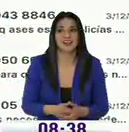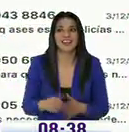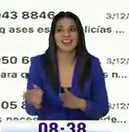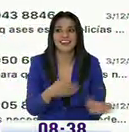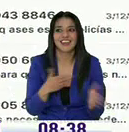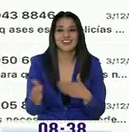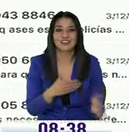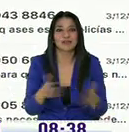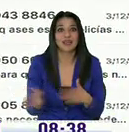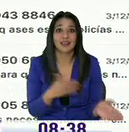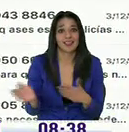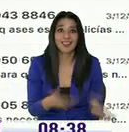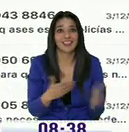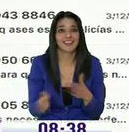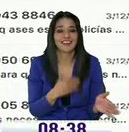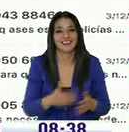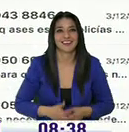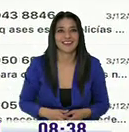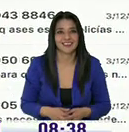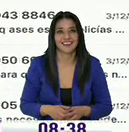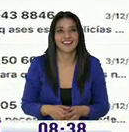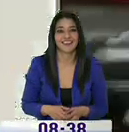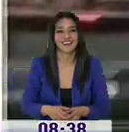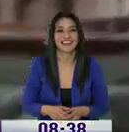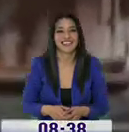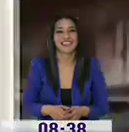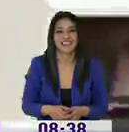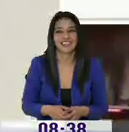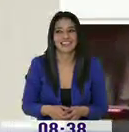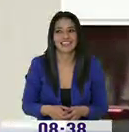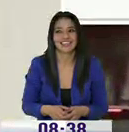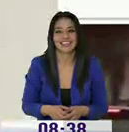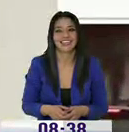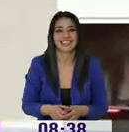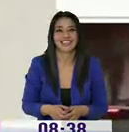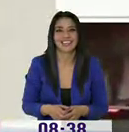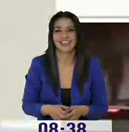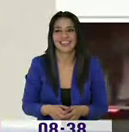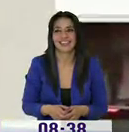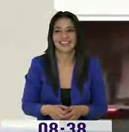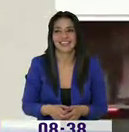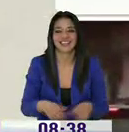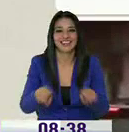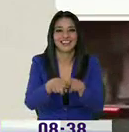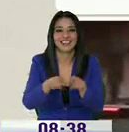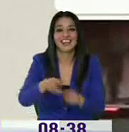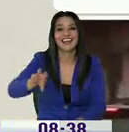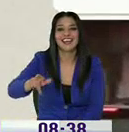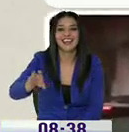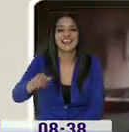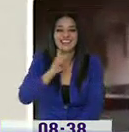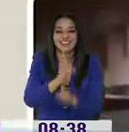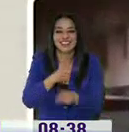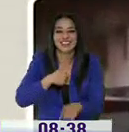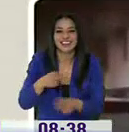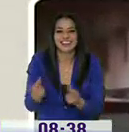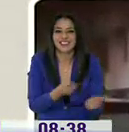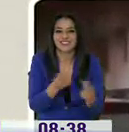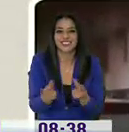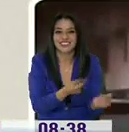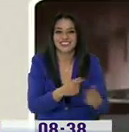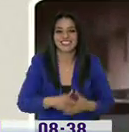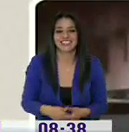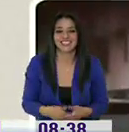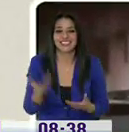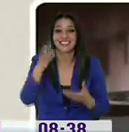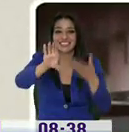tanto. Dios, mira tú. Mira, estoy haciendo como los clasificados de Radio Éxito, que no existe,